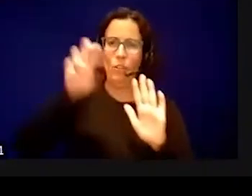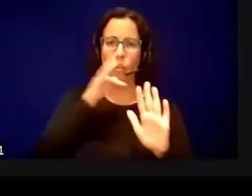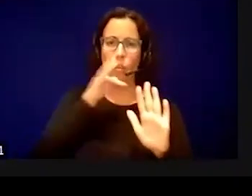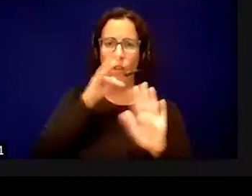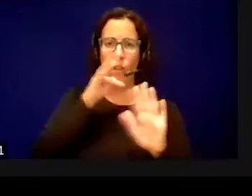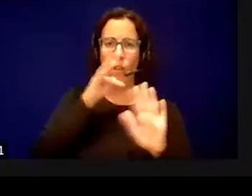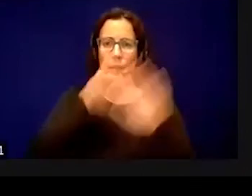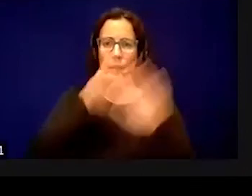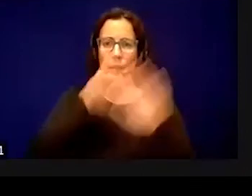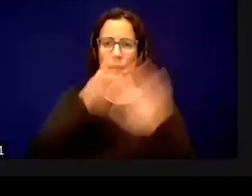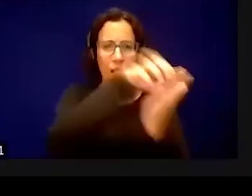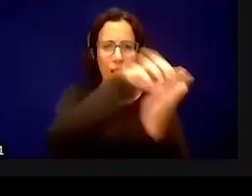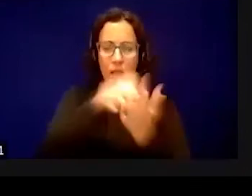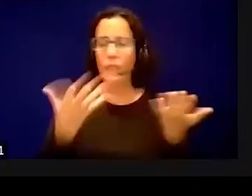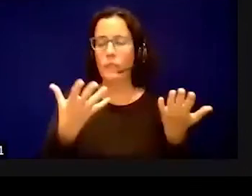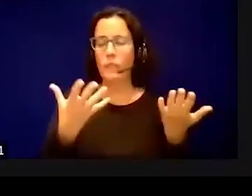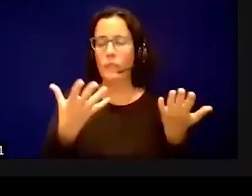esa exigencia parece que se